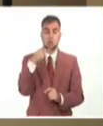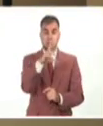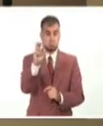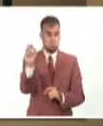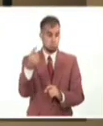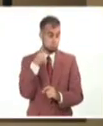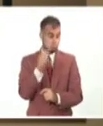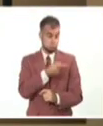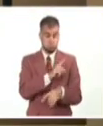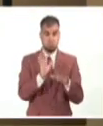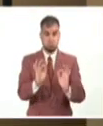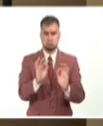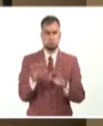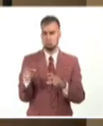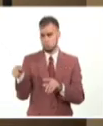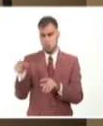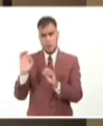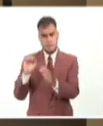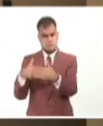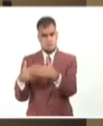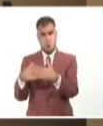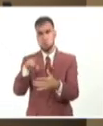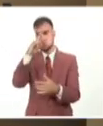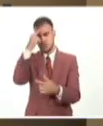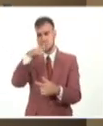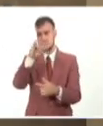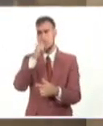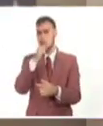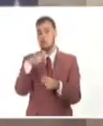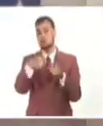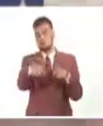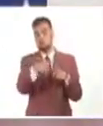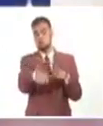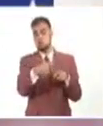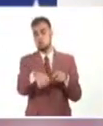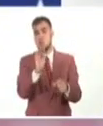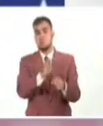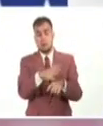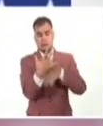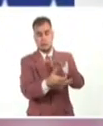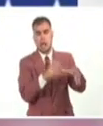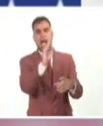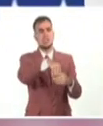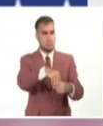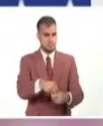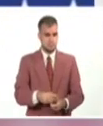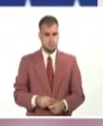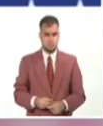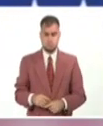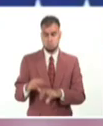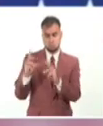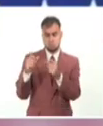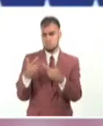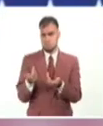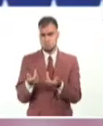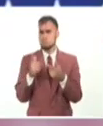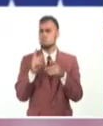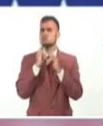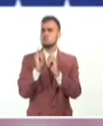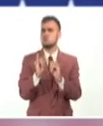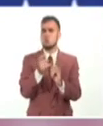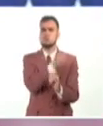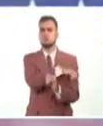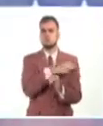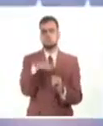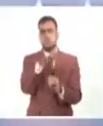países libres y democráticos destinan fondos para ayudar a otros pueblos que luchan por